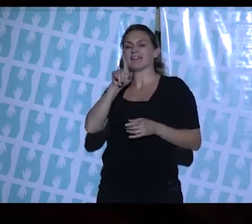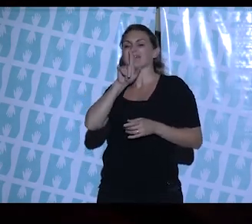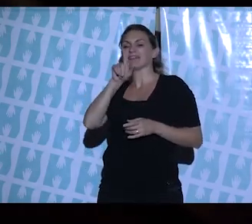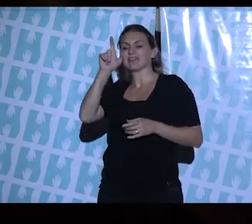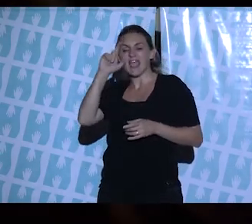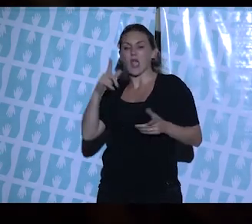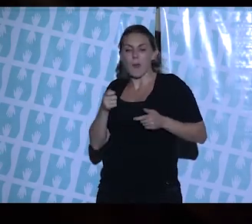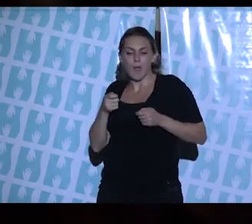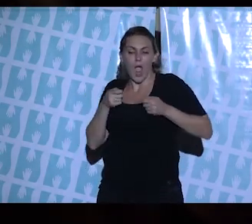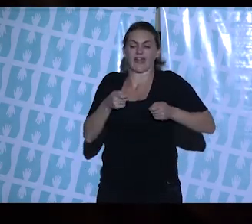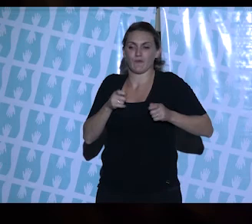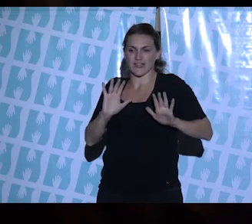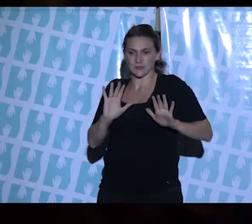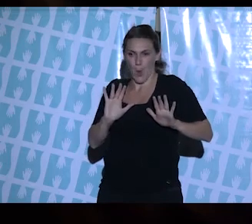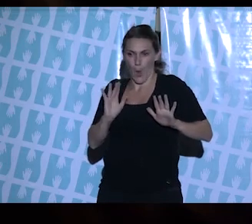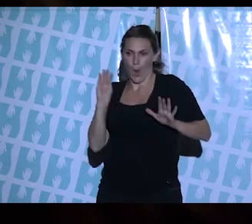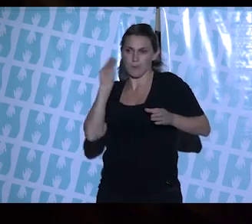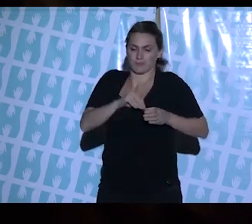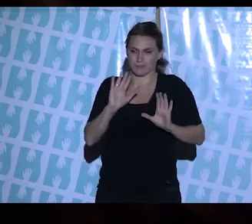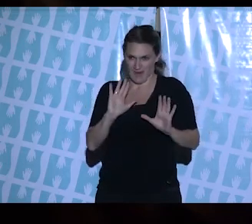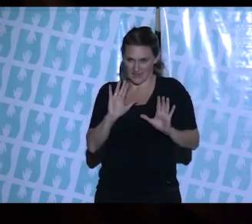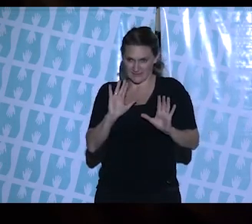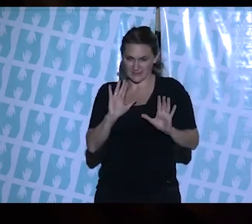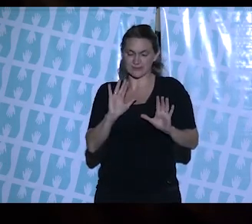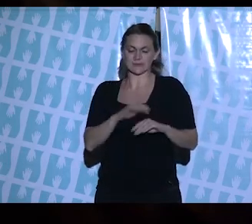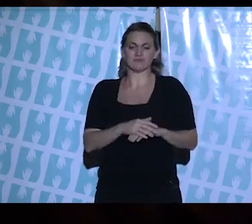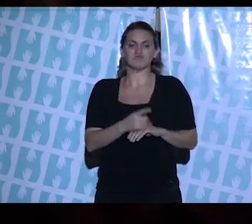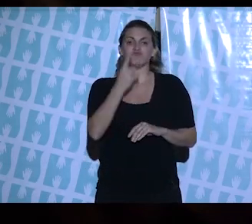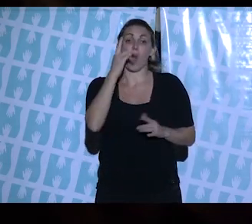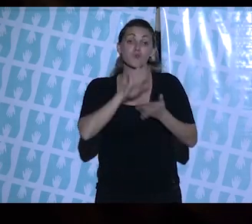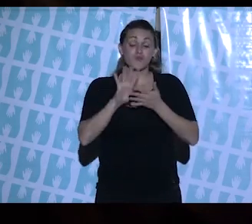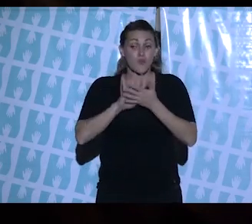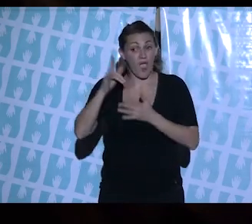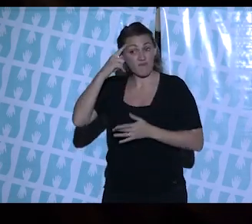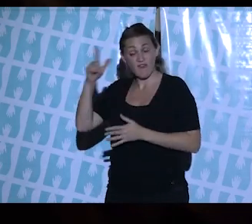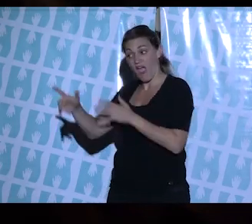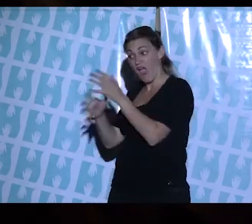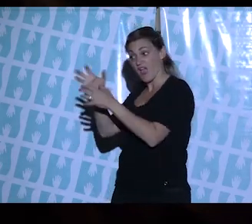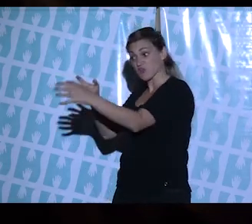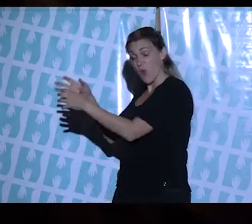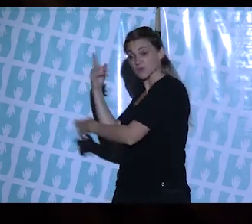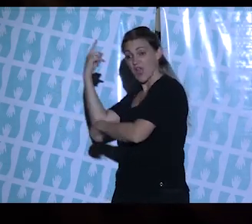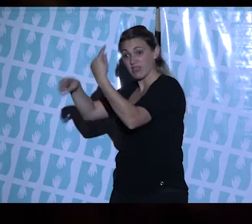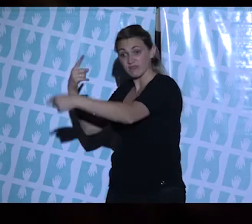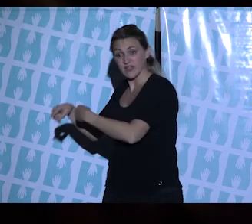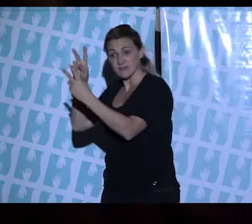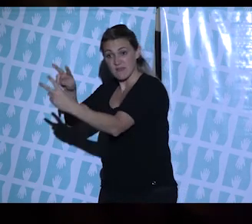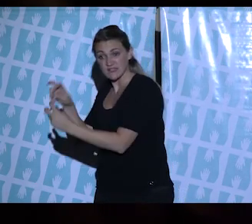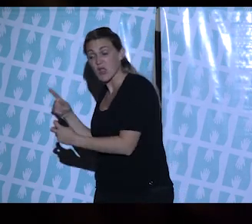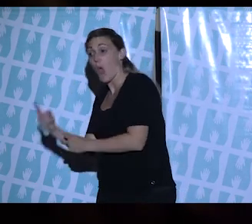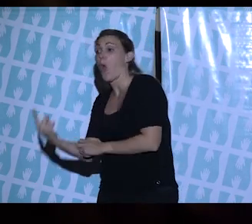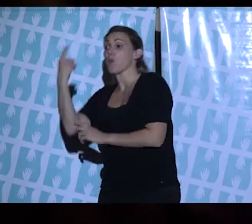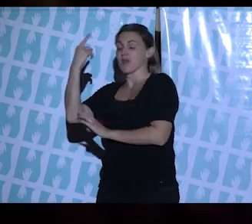periodo de falta de efecto de levodopa. Esa es una de las nuevas formulaciones farmacéuticas de levodopa que se